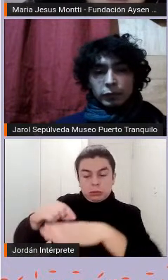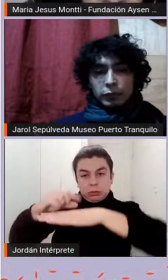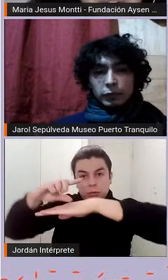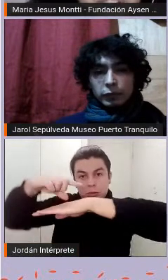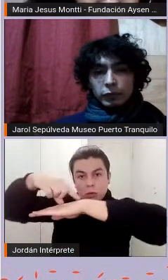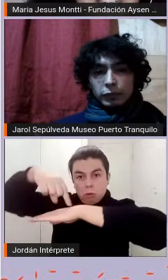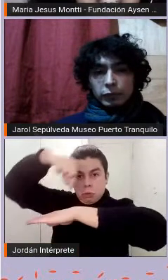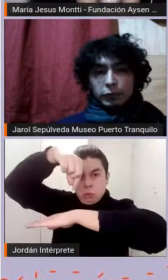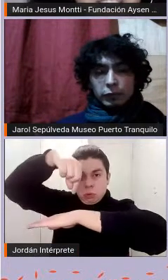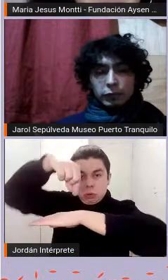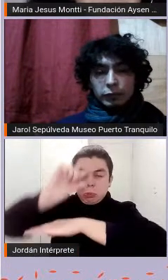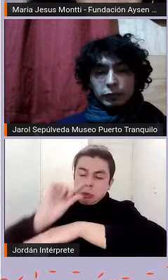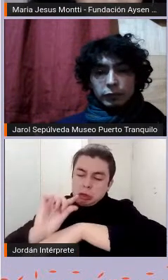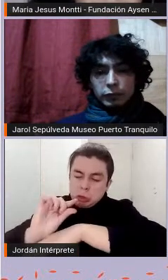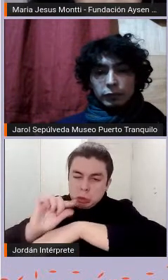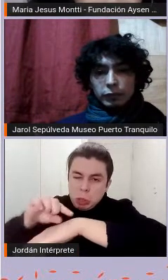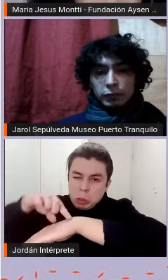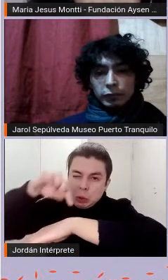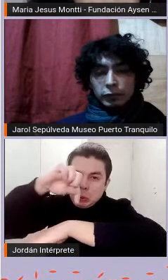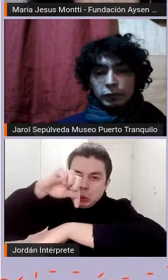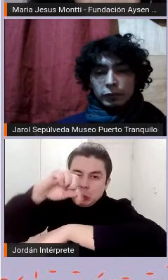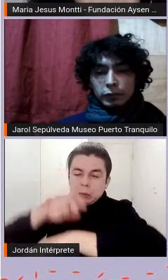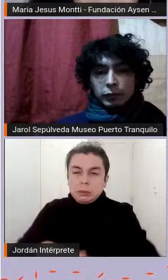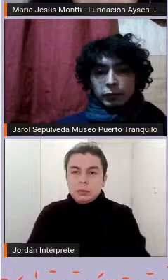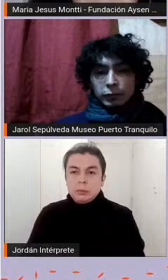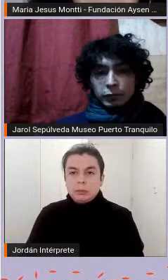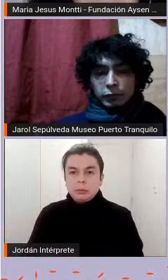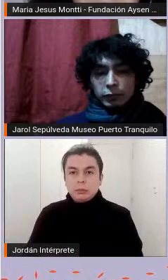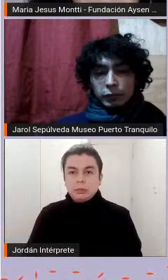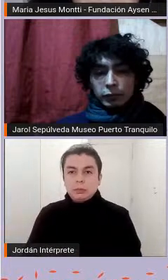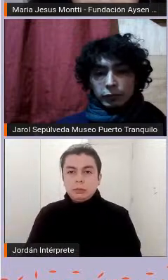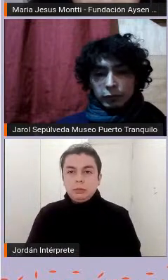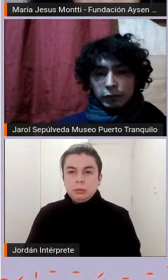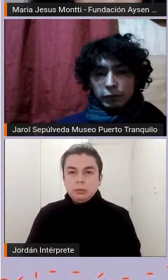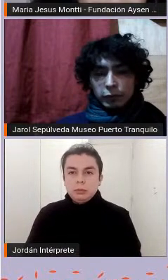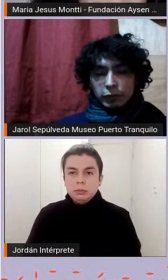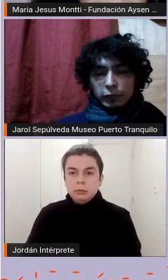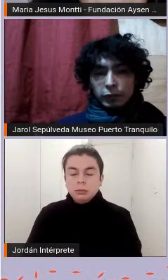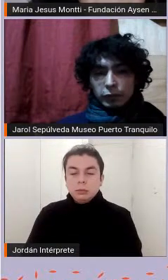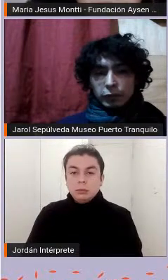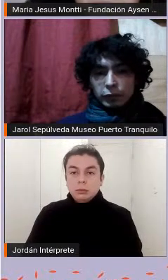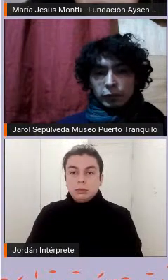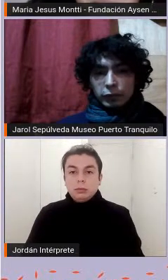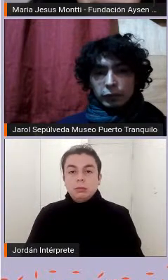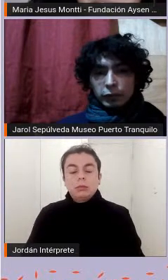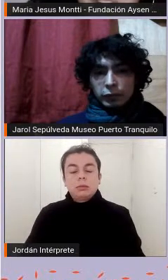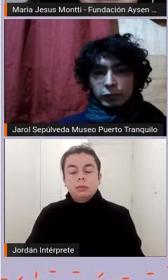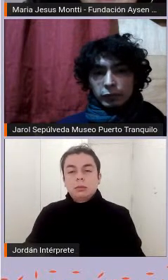Y dentro de la categoría de conservación, según la lista roja de la